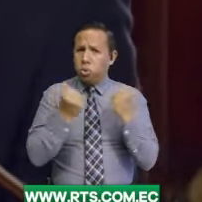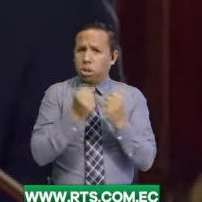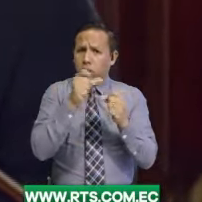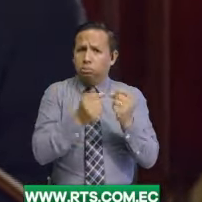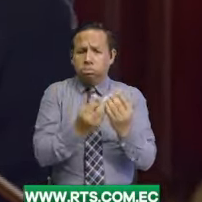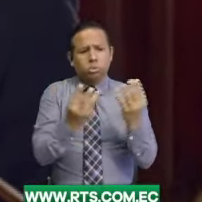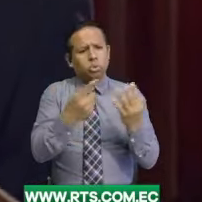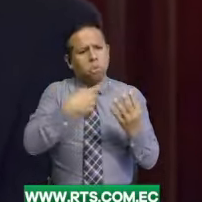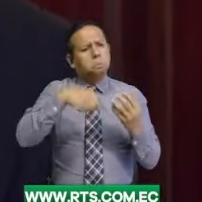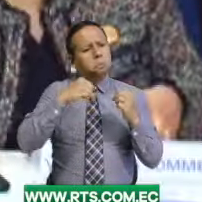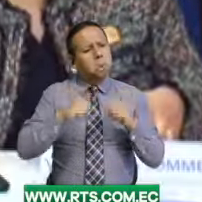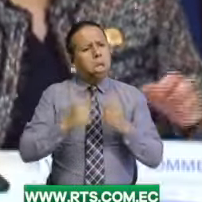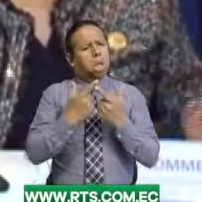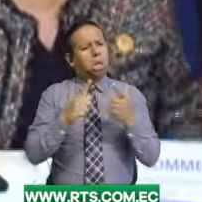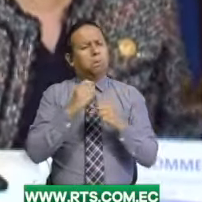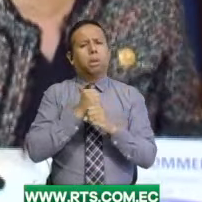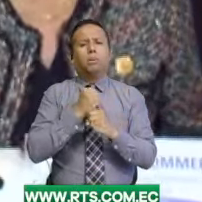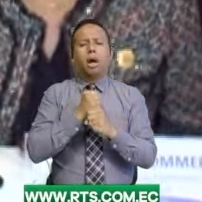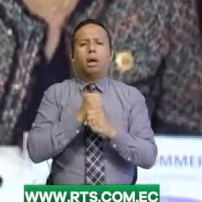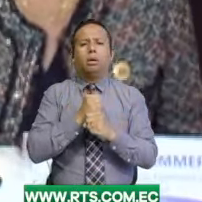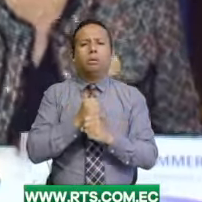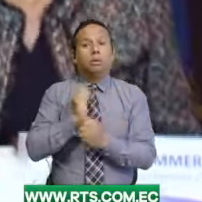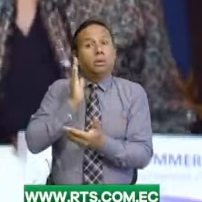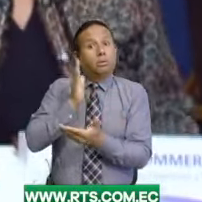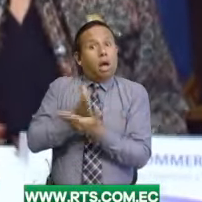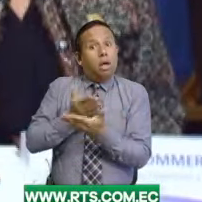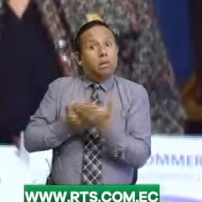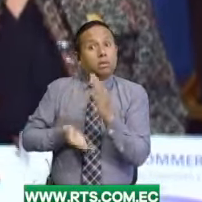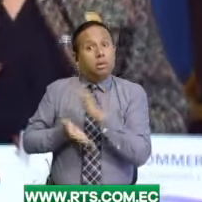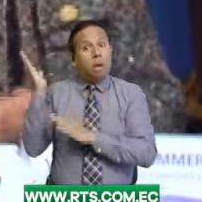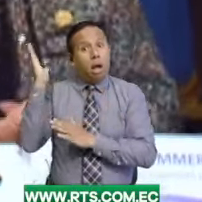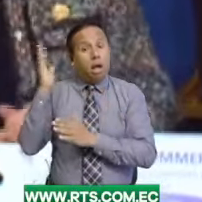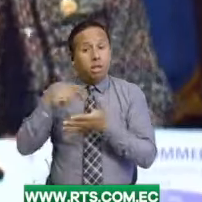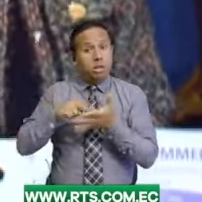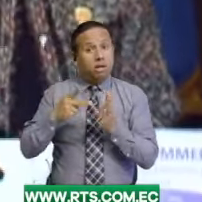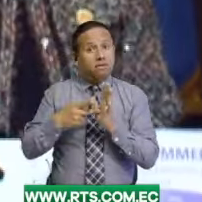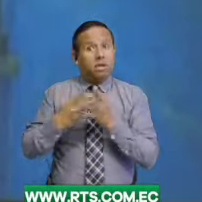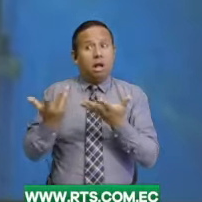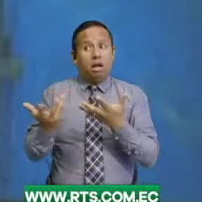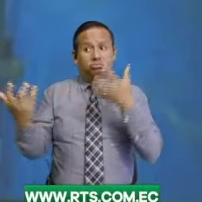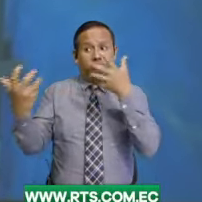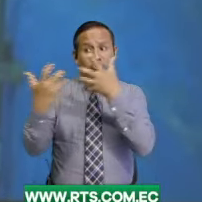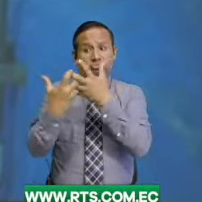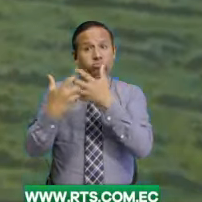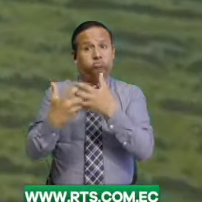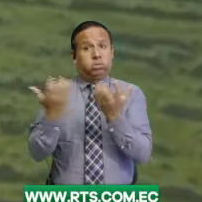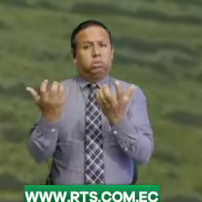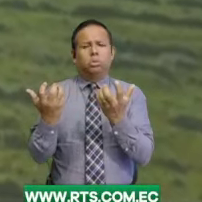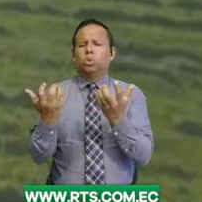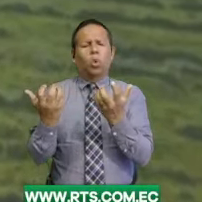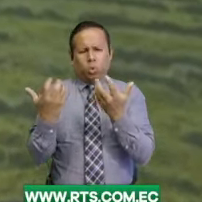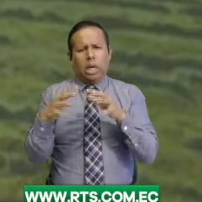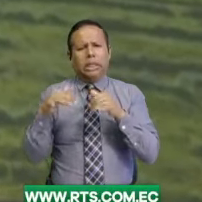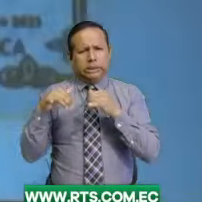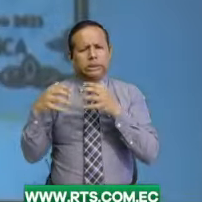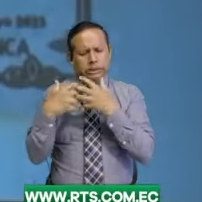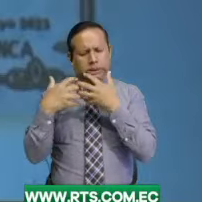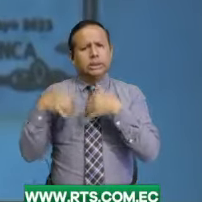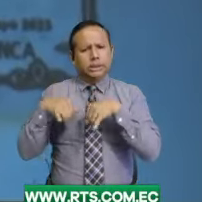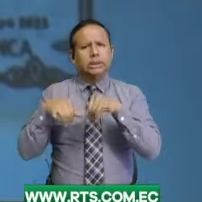puede trabajar. Su partida no coartará el desarrollo de varias iniciativas como parte de la nueva cartera de proyectos de la